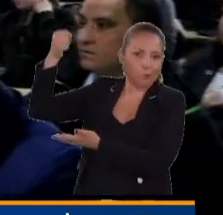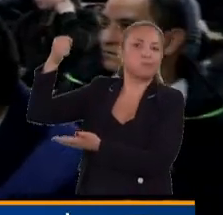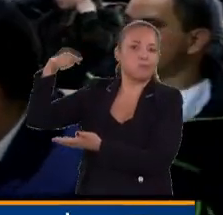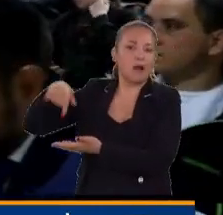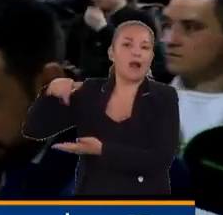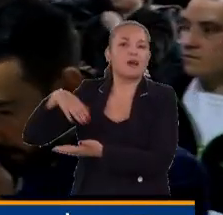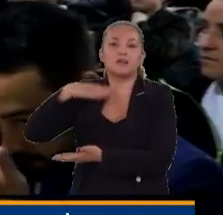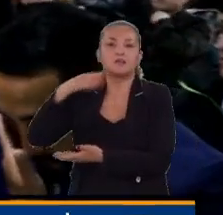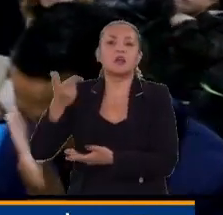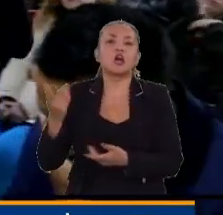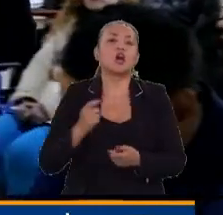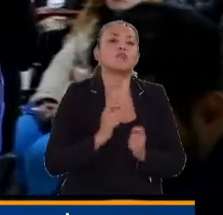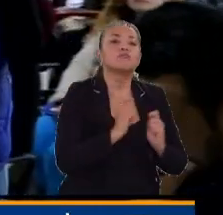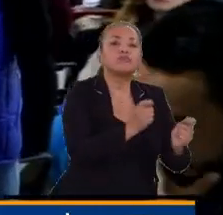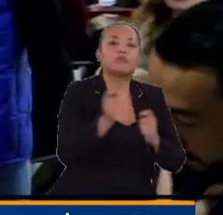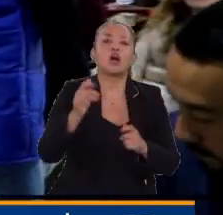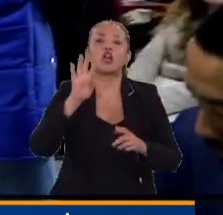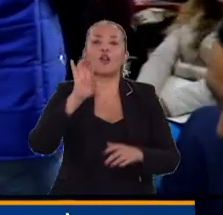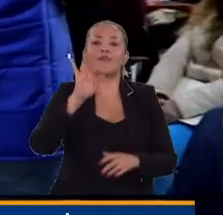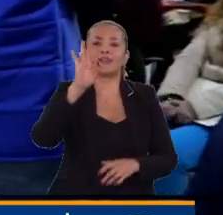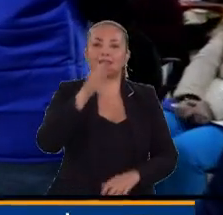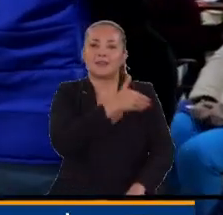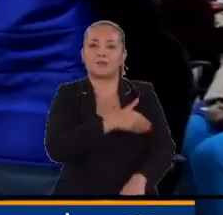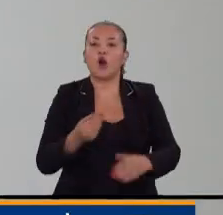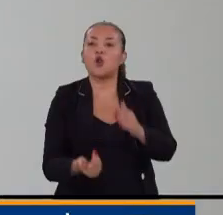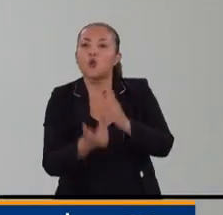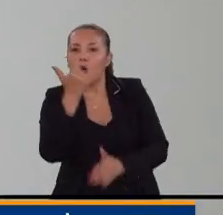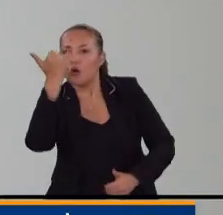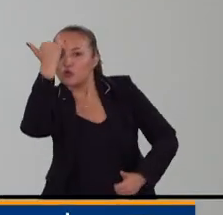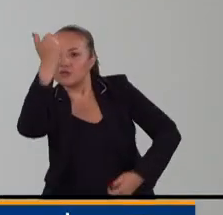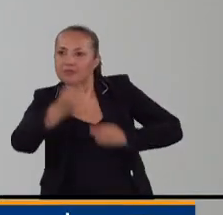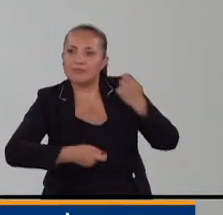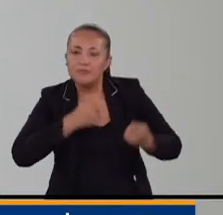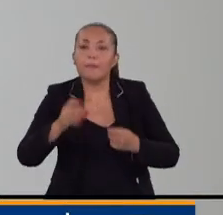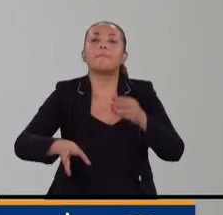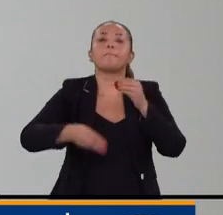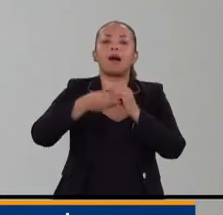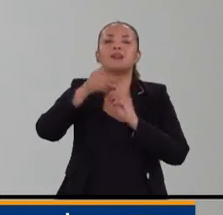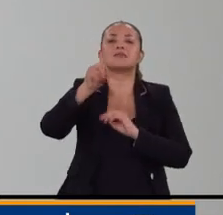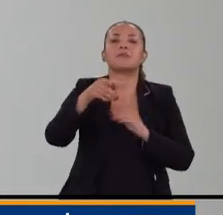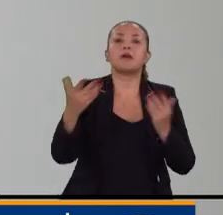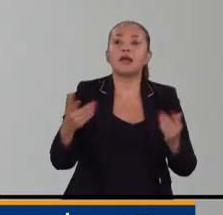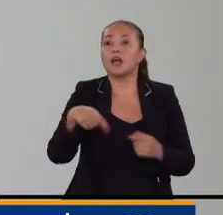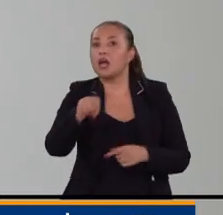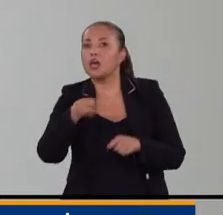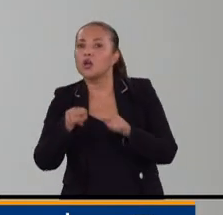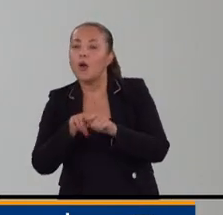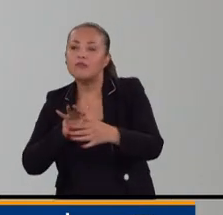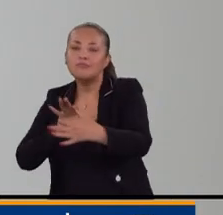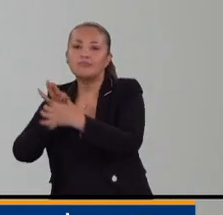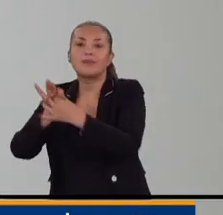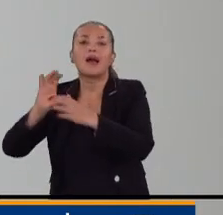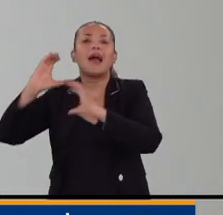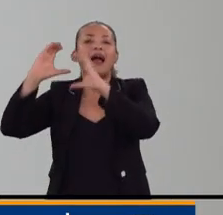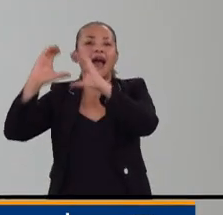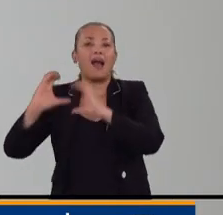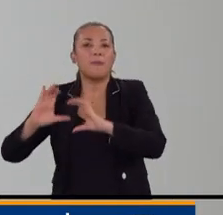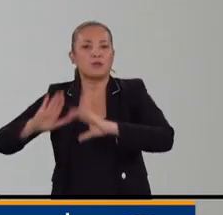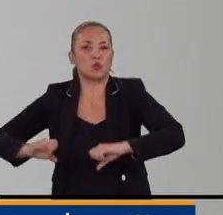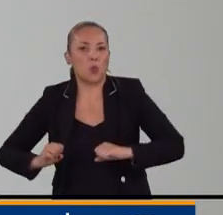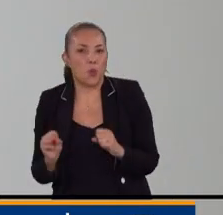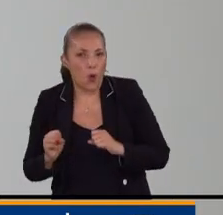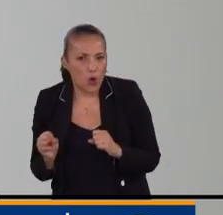93 millones de pesos en recursos para los nuevos emprendimientos. Adicionalmente, y en compañía de la Cámara de Comercio de Bogotá, tenemos